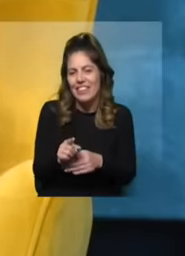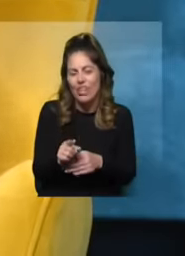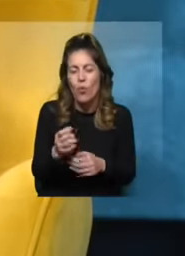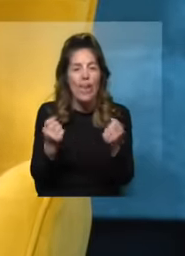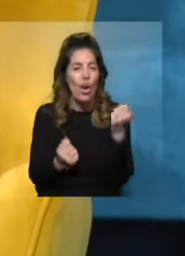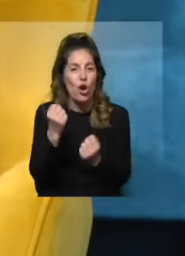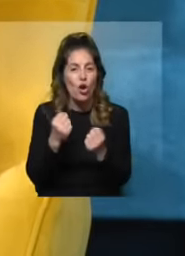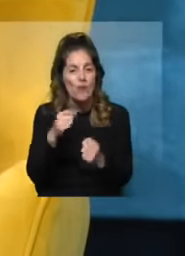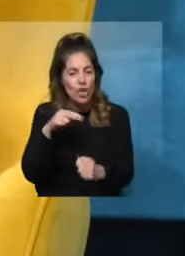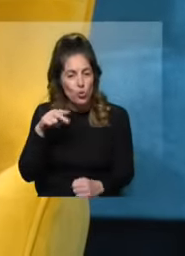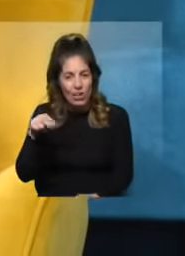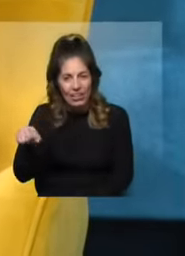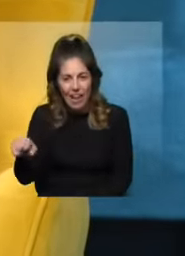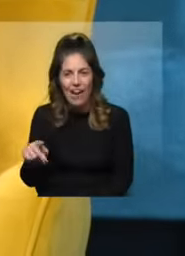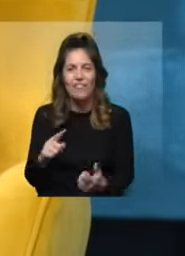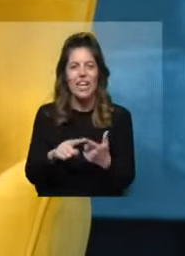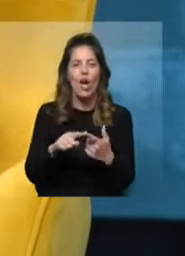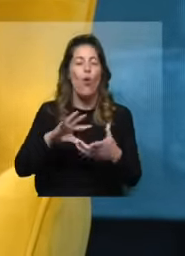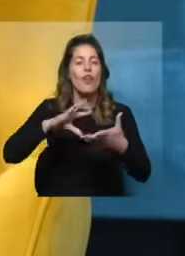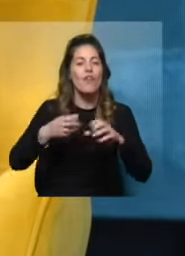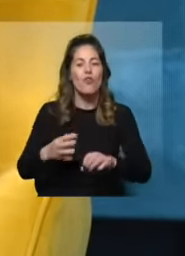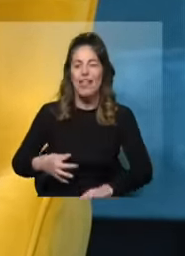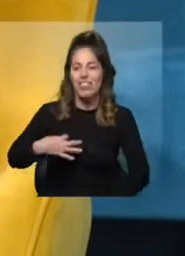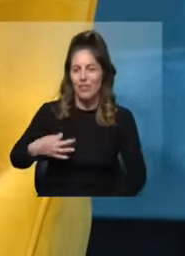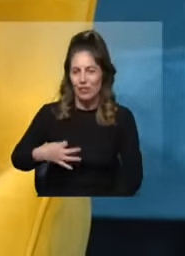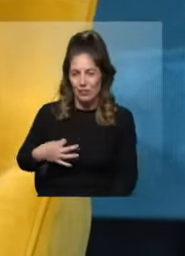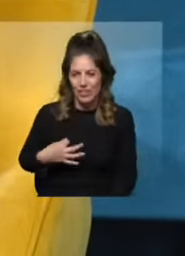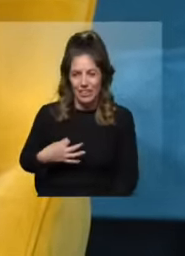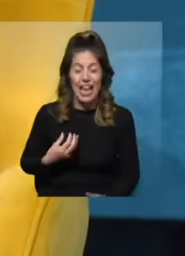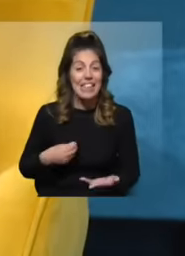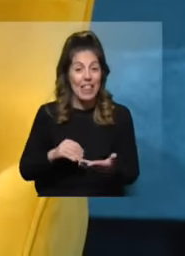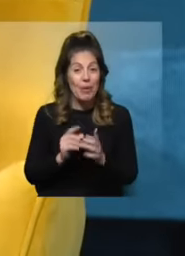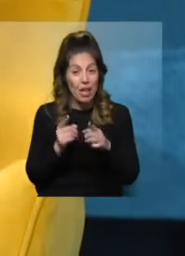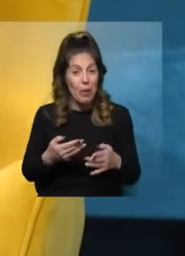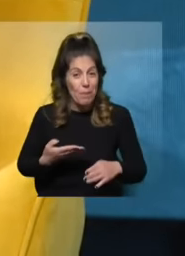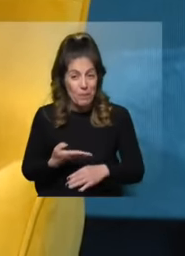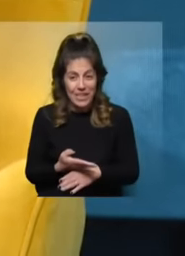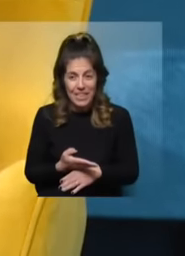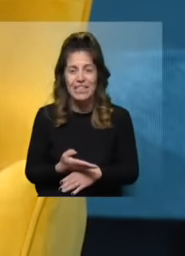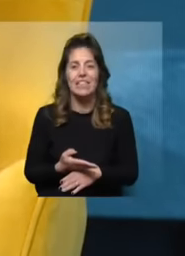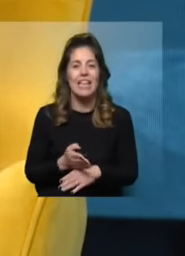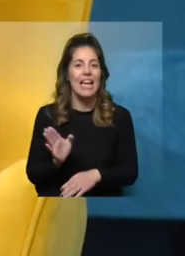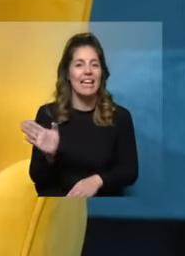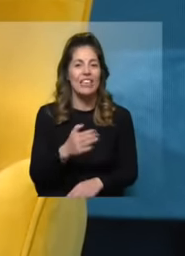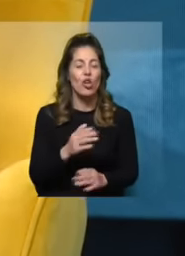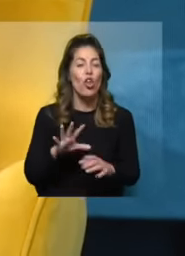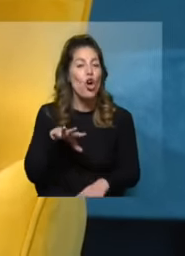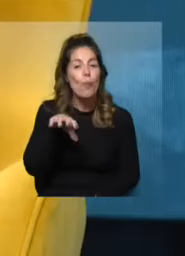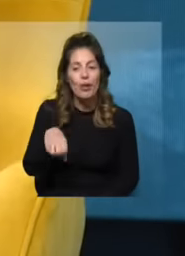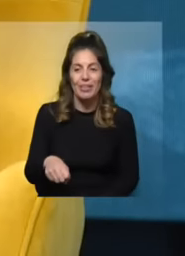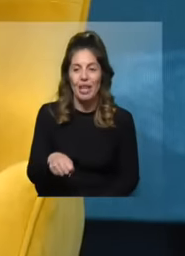economía sustentable, una forma de vivir y además piden... que todos nos